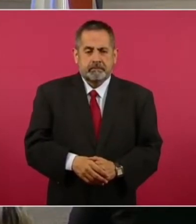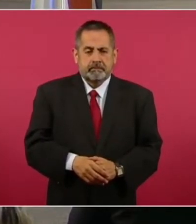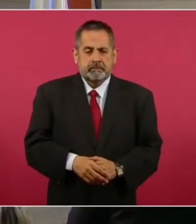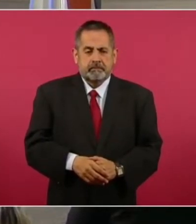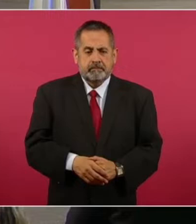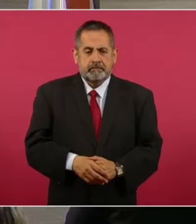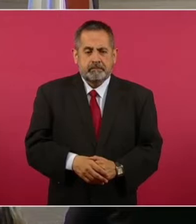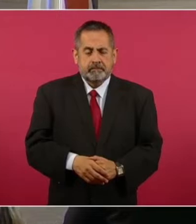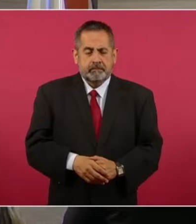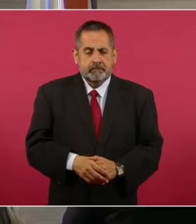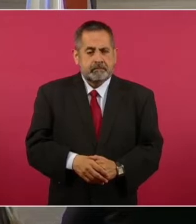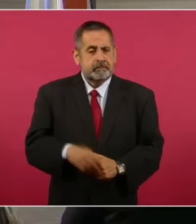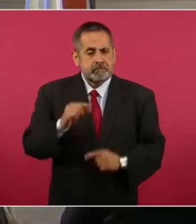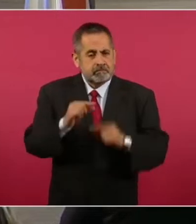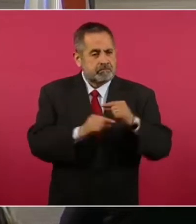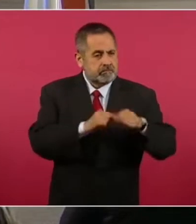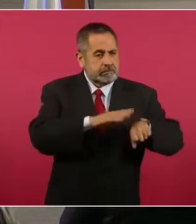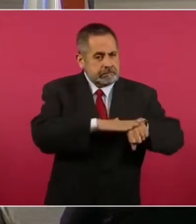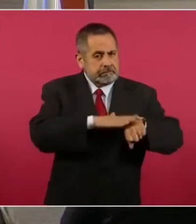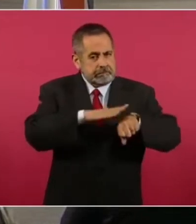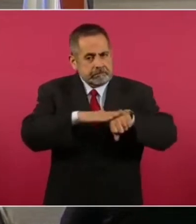De cómo fue subiendo